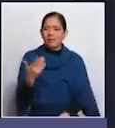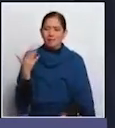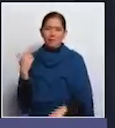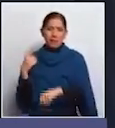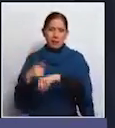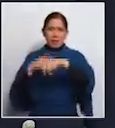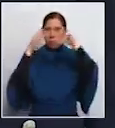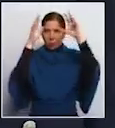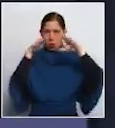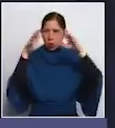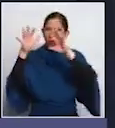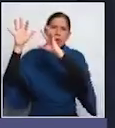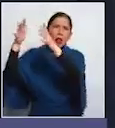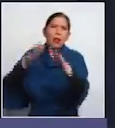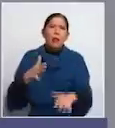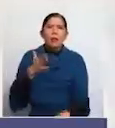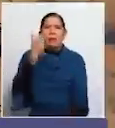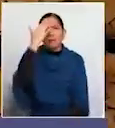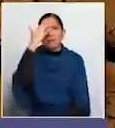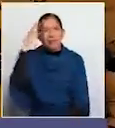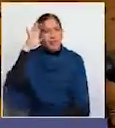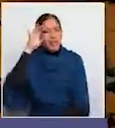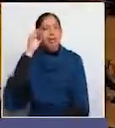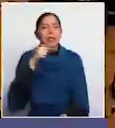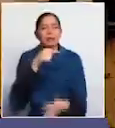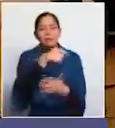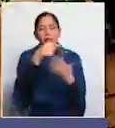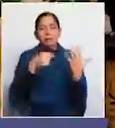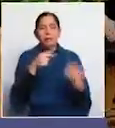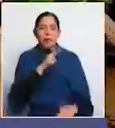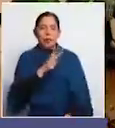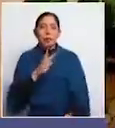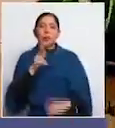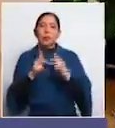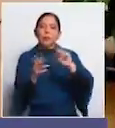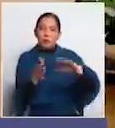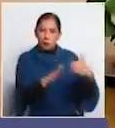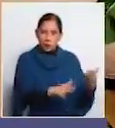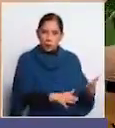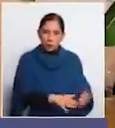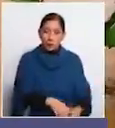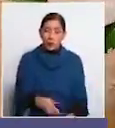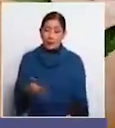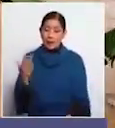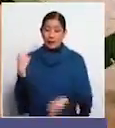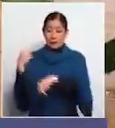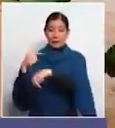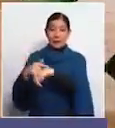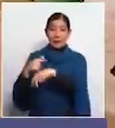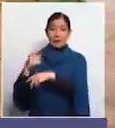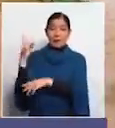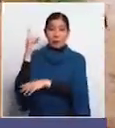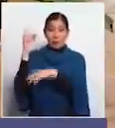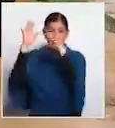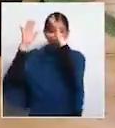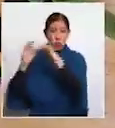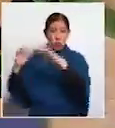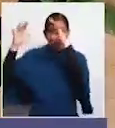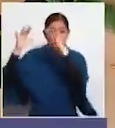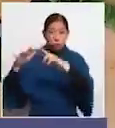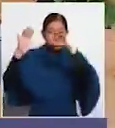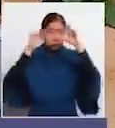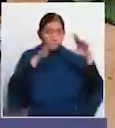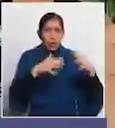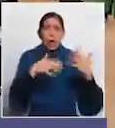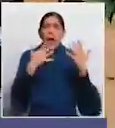en el municipio de Entre Ríos, en Tarija. Defensa Civil informó que durante la época de lluvias en el país se registró 65.000 familias